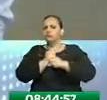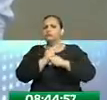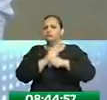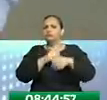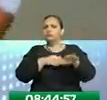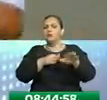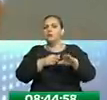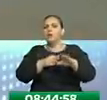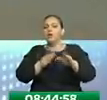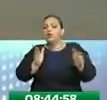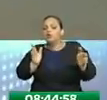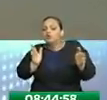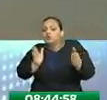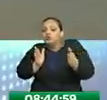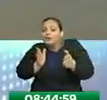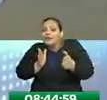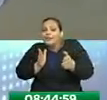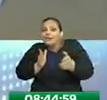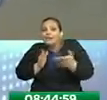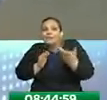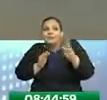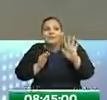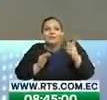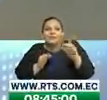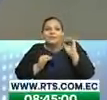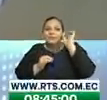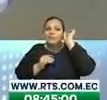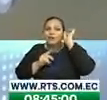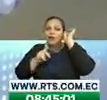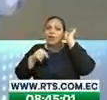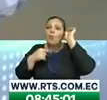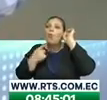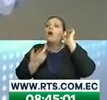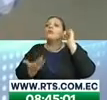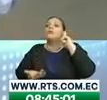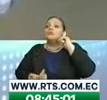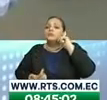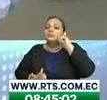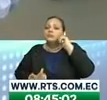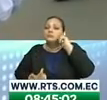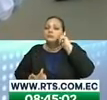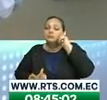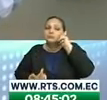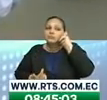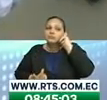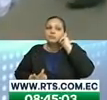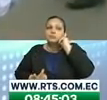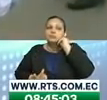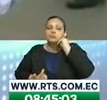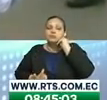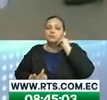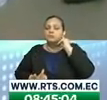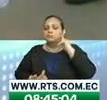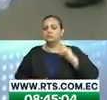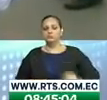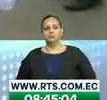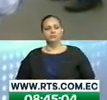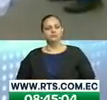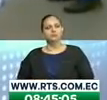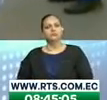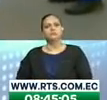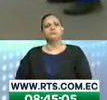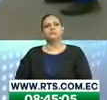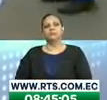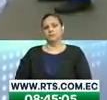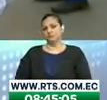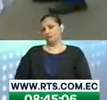si hay la movilidad con las alimentadoras de la troncal. Y también la gente está muy preocupada porque es verdad. Como decíamos al inicio, las